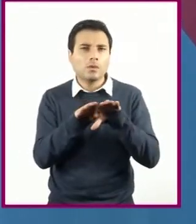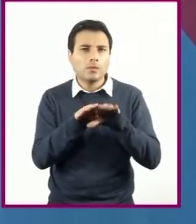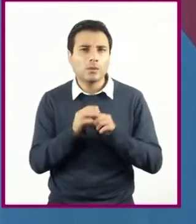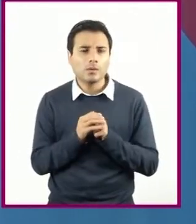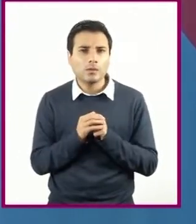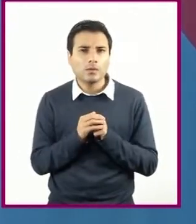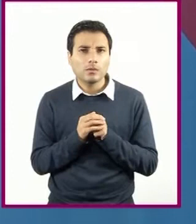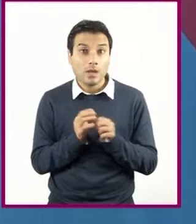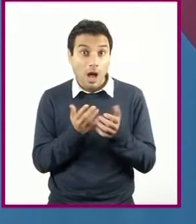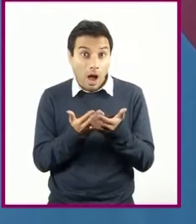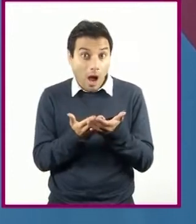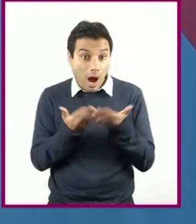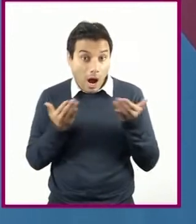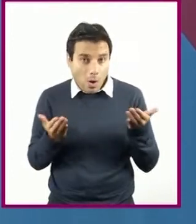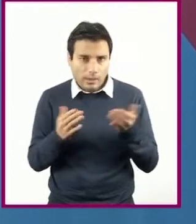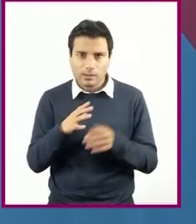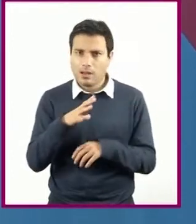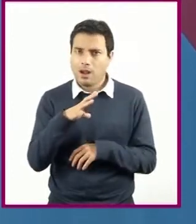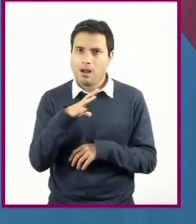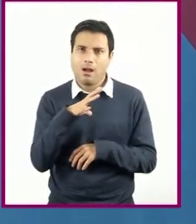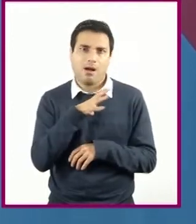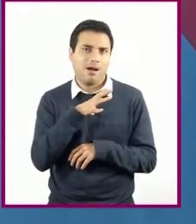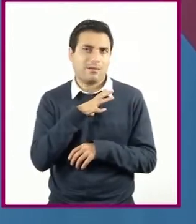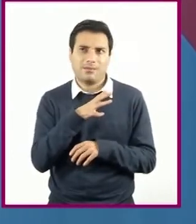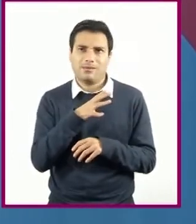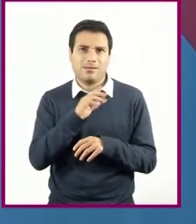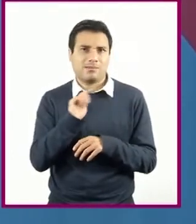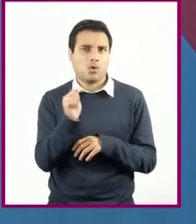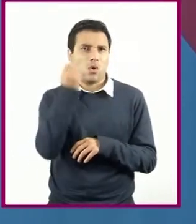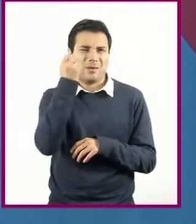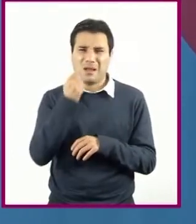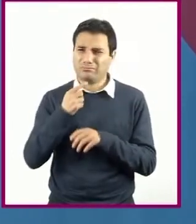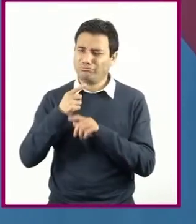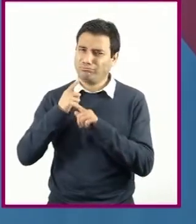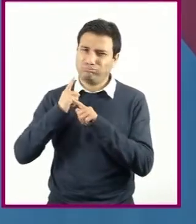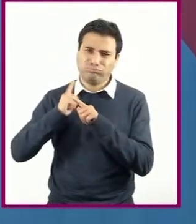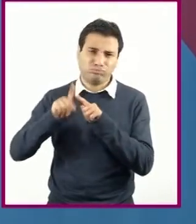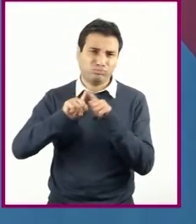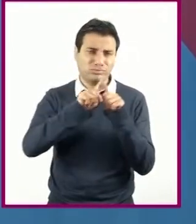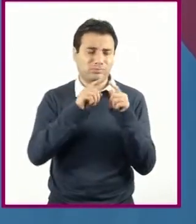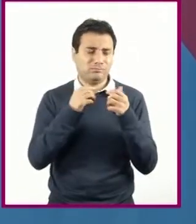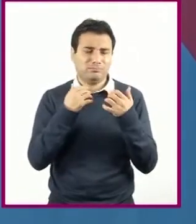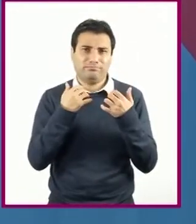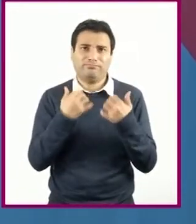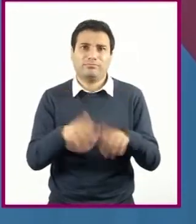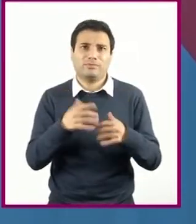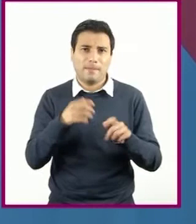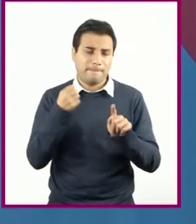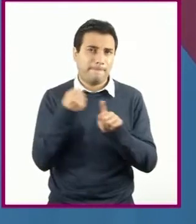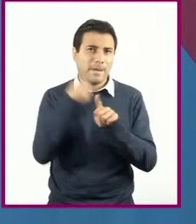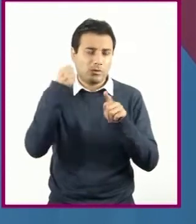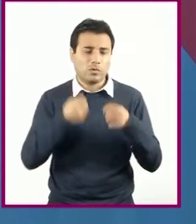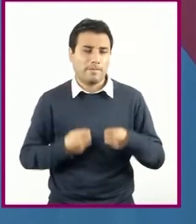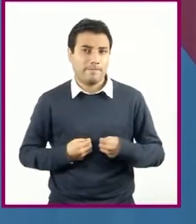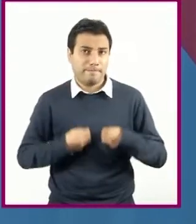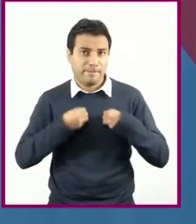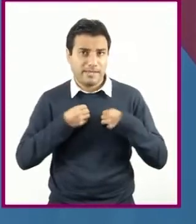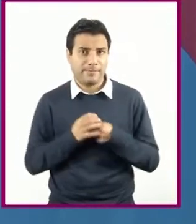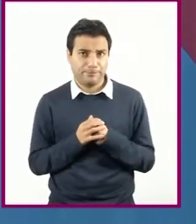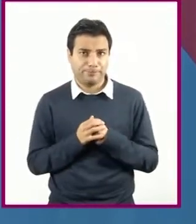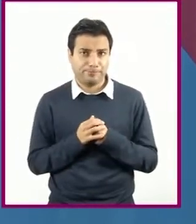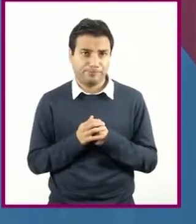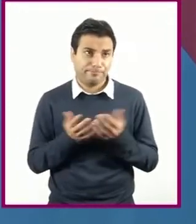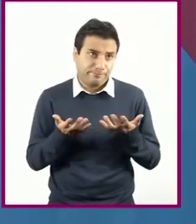día tenemos a la mano una serie de innovaciones tecnológicas que impactan en nuestra vida diaria, en diferentes